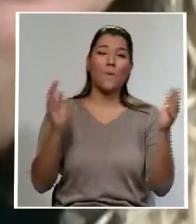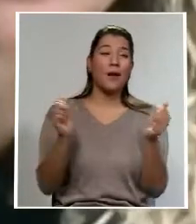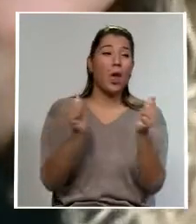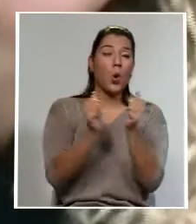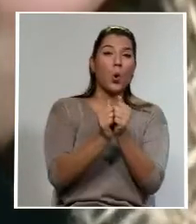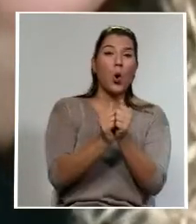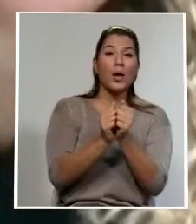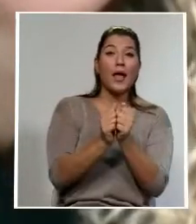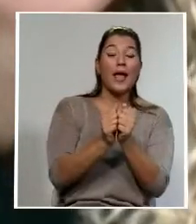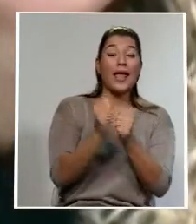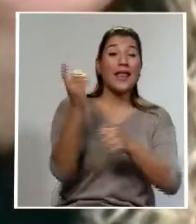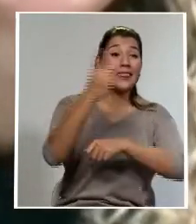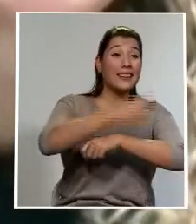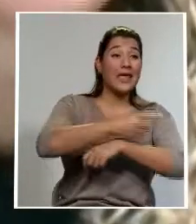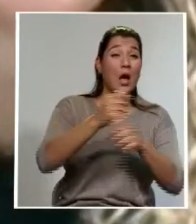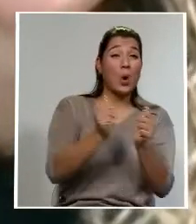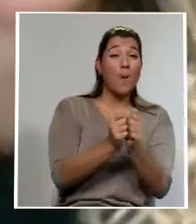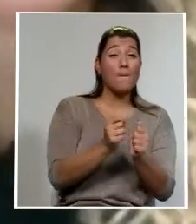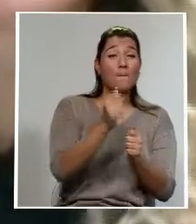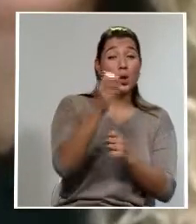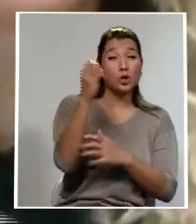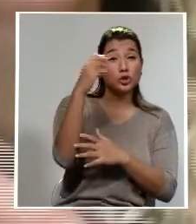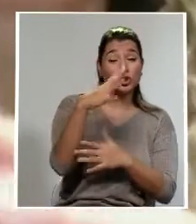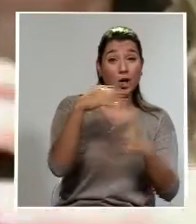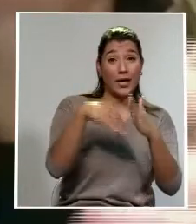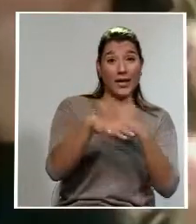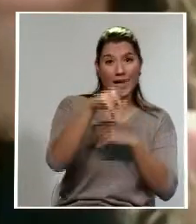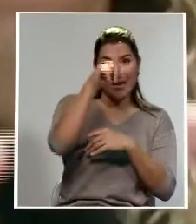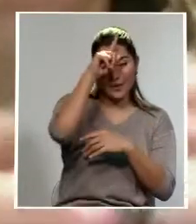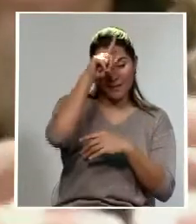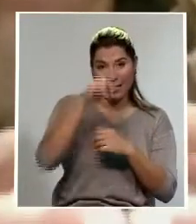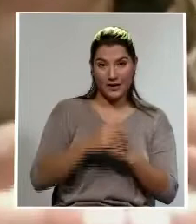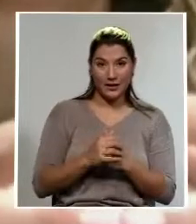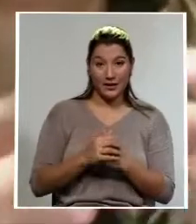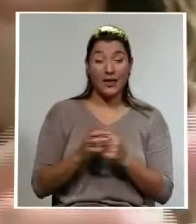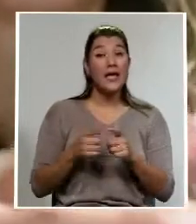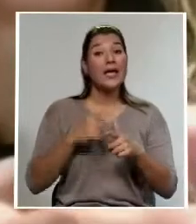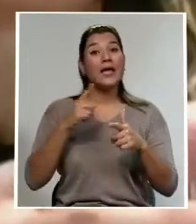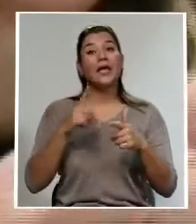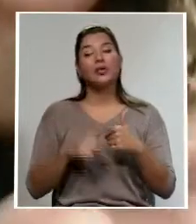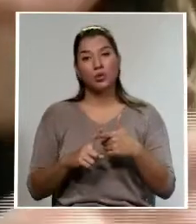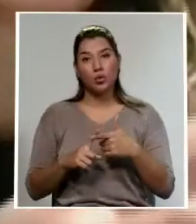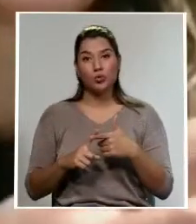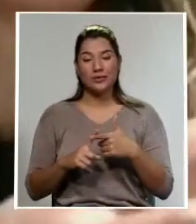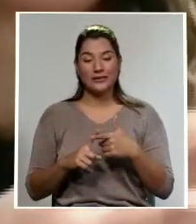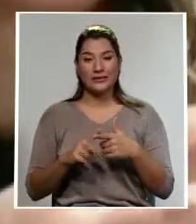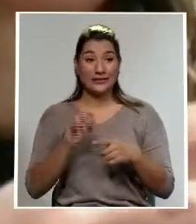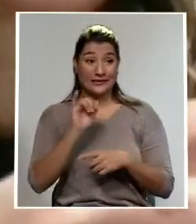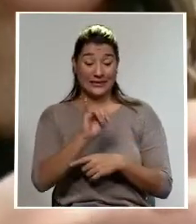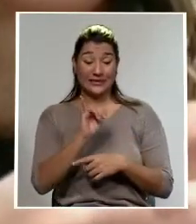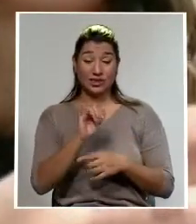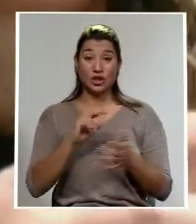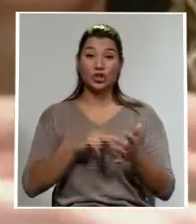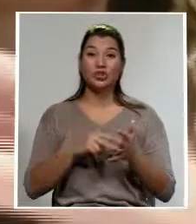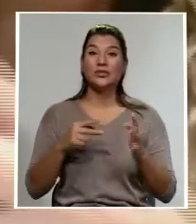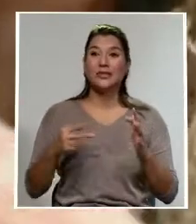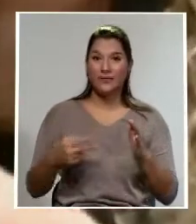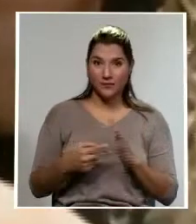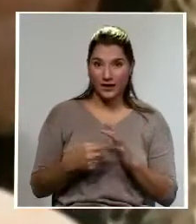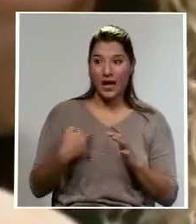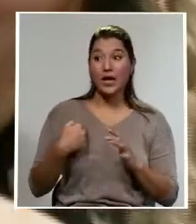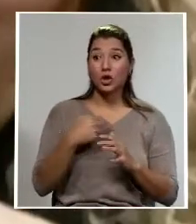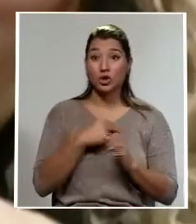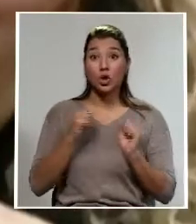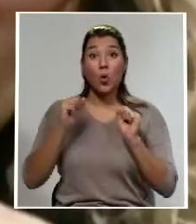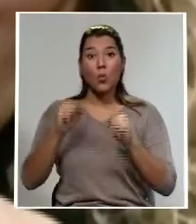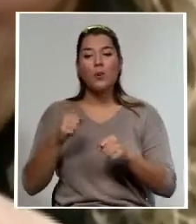Alemania. Entonces, esto significa que podemos ya no solo producir limpio, que ya alcanzamos esa meta, pero ahora produzcamos